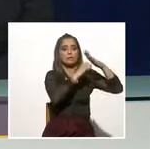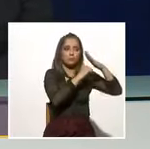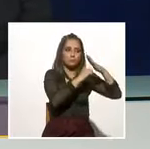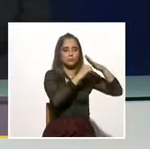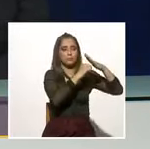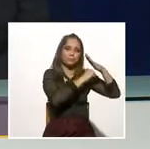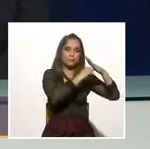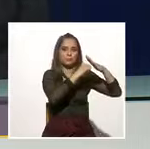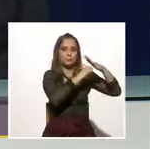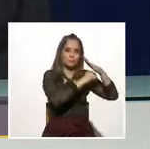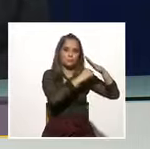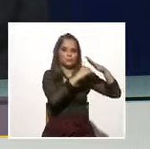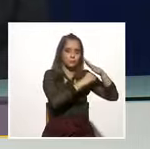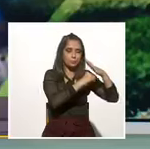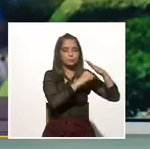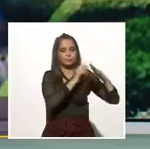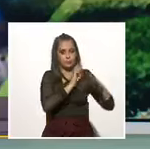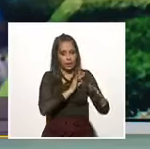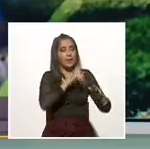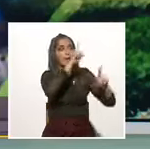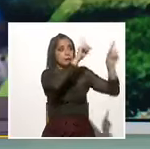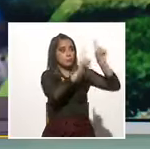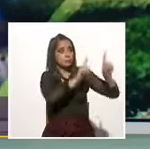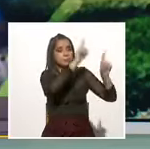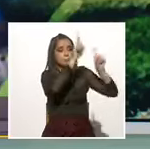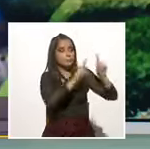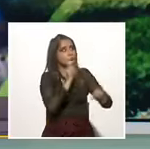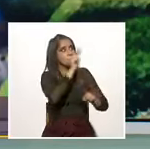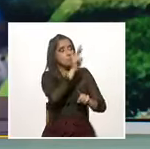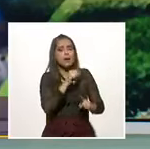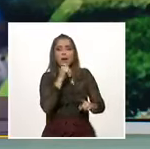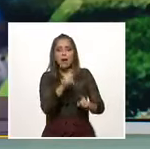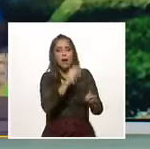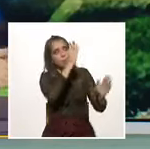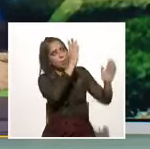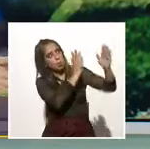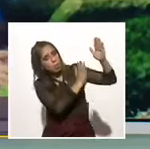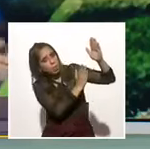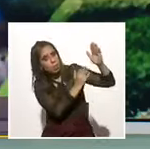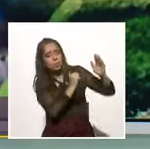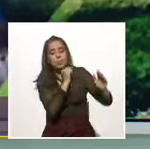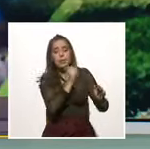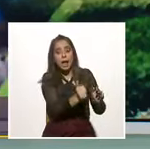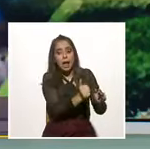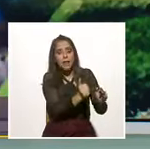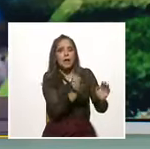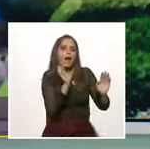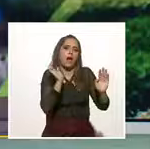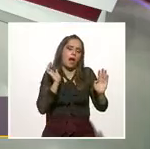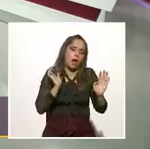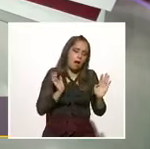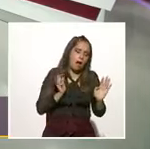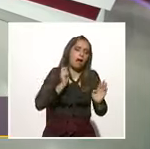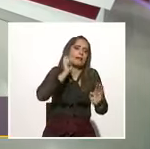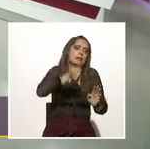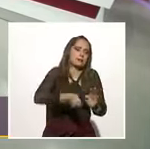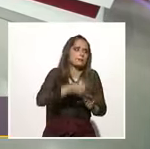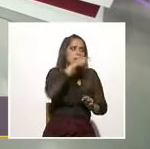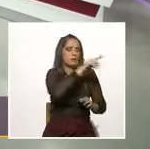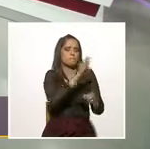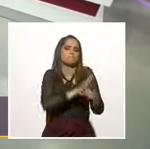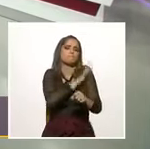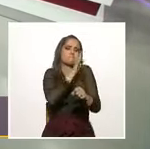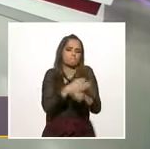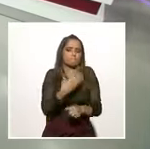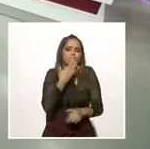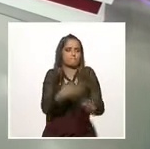Pero si no tiene grietas, si no tiene nada visible, si no caminas y te vas chueco, quiere decir que está medianamente